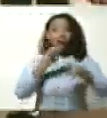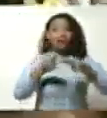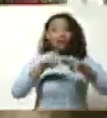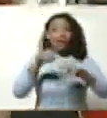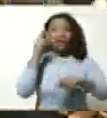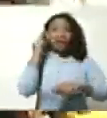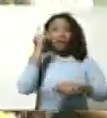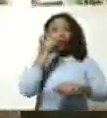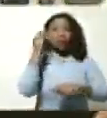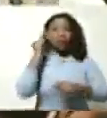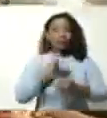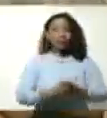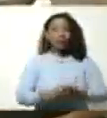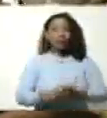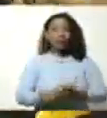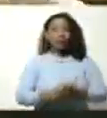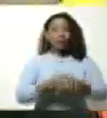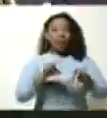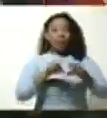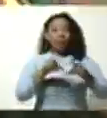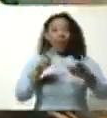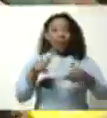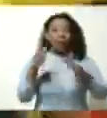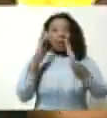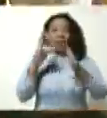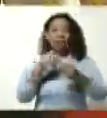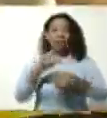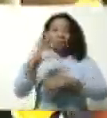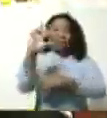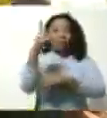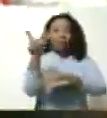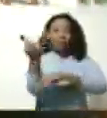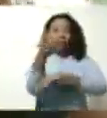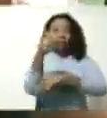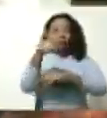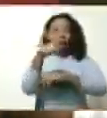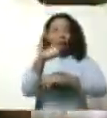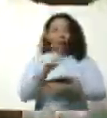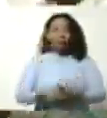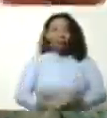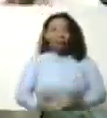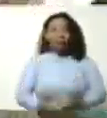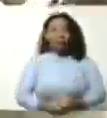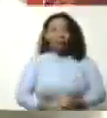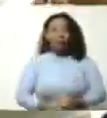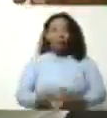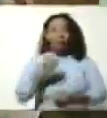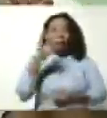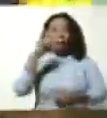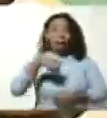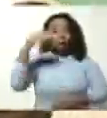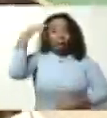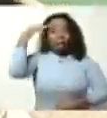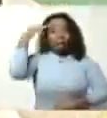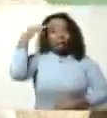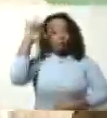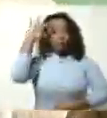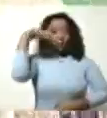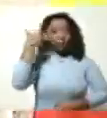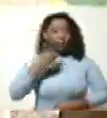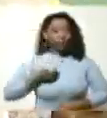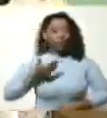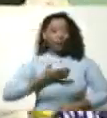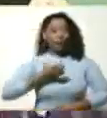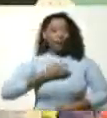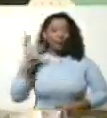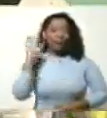niños en el pasaje. Ahorita vamos al tercer grado, Yelixe. Sí, bueno. Bueno, aquí está la almiranta. Almiranta, ¿qué le va a decir a